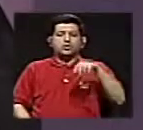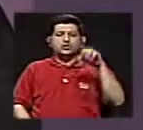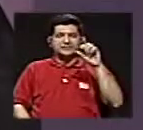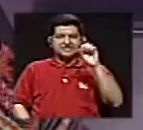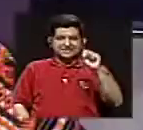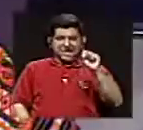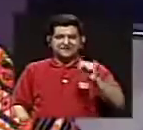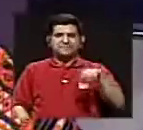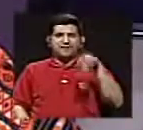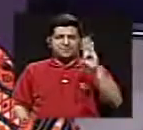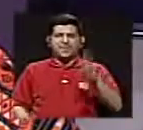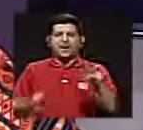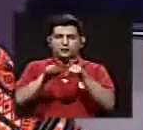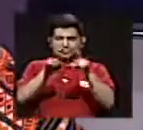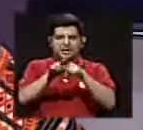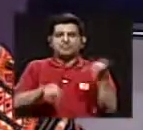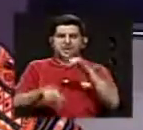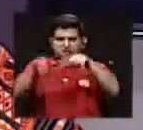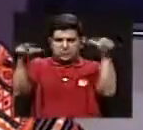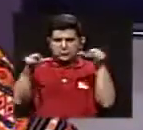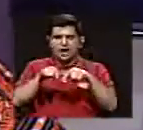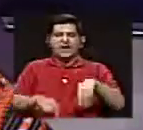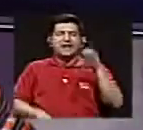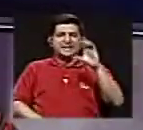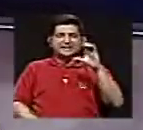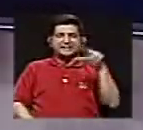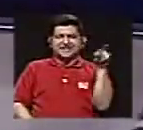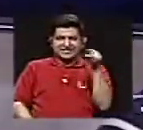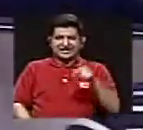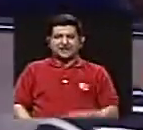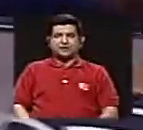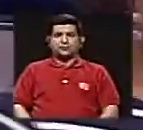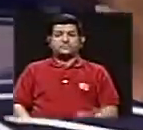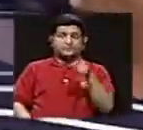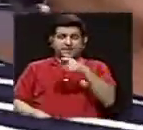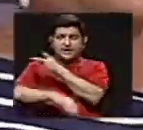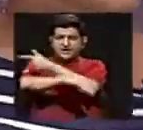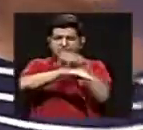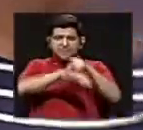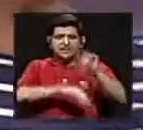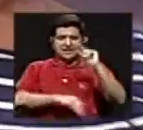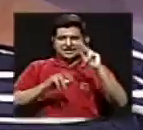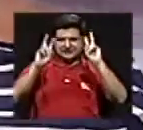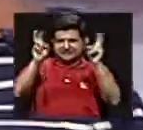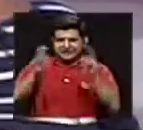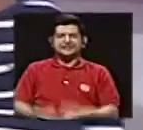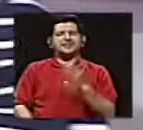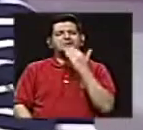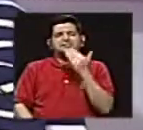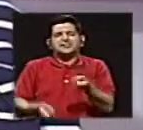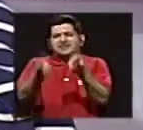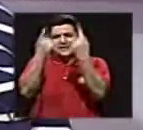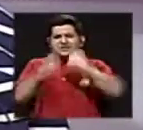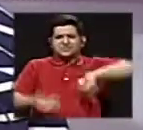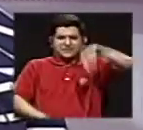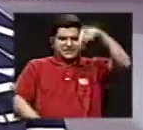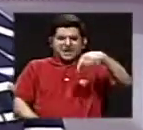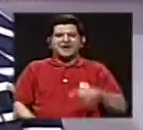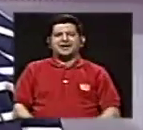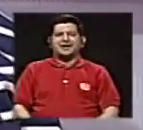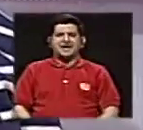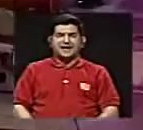de Punta Uva, Manzanillo. Y Cristina Celedón, de Playa Chiquita. Muchas gracias por estar aquí con nosotras en